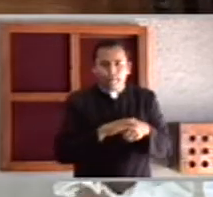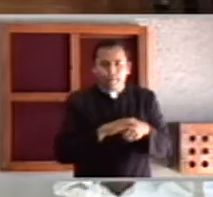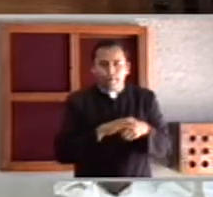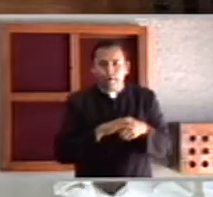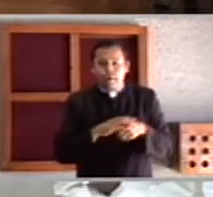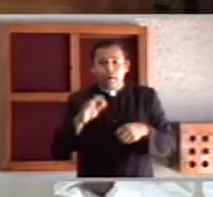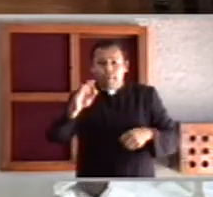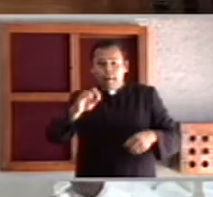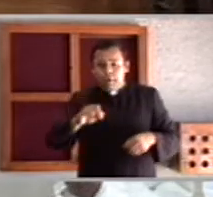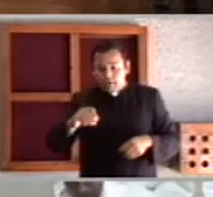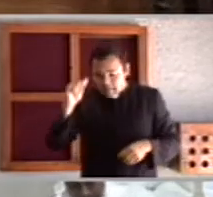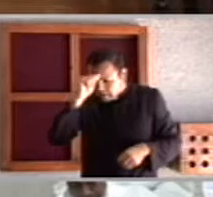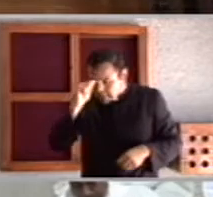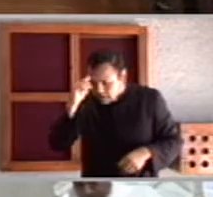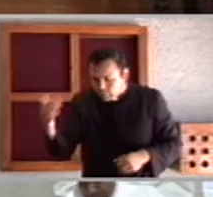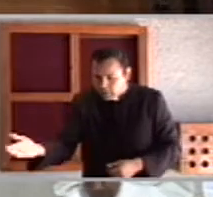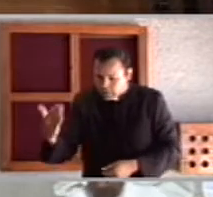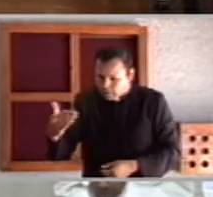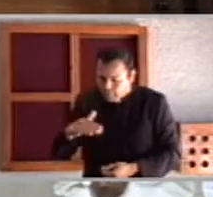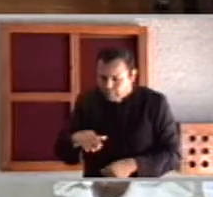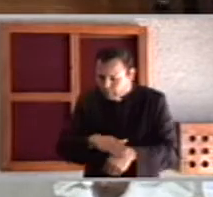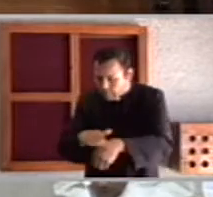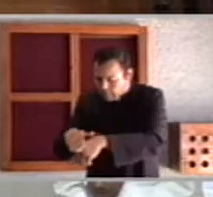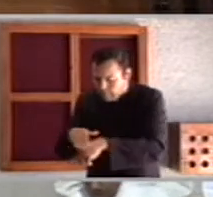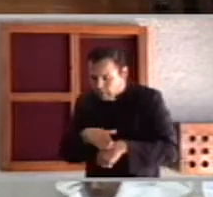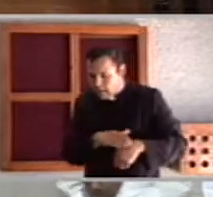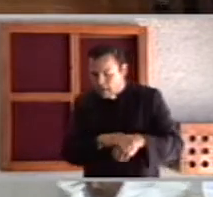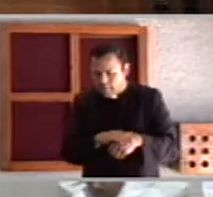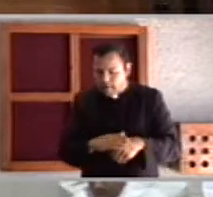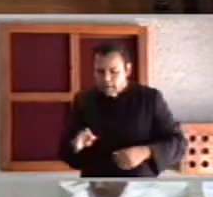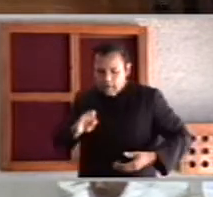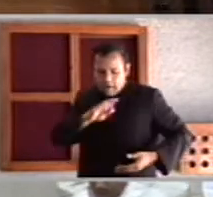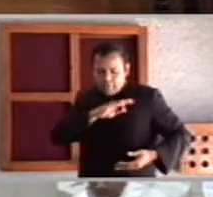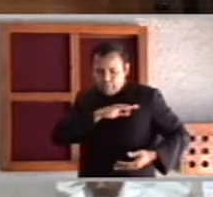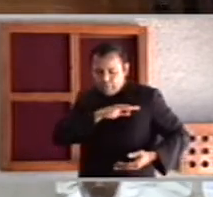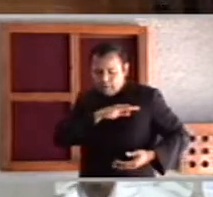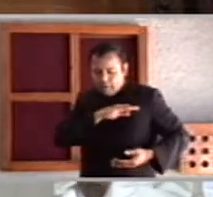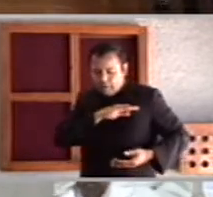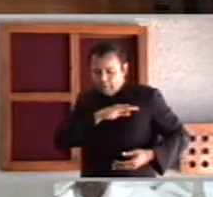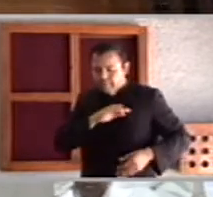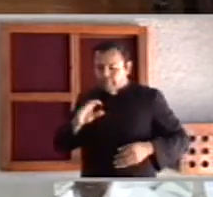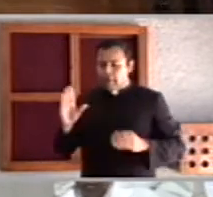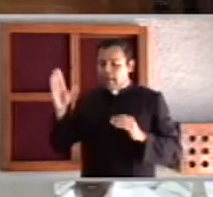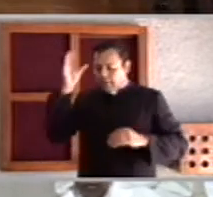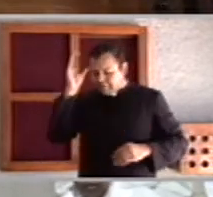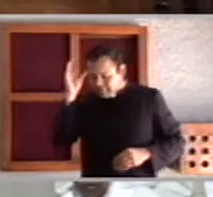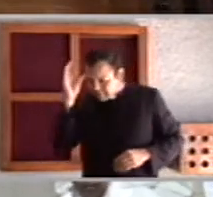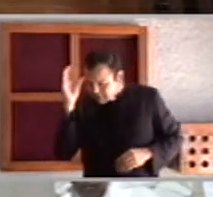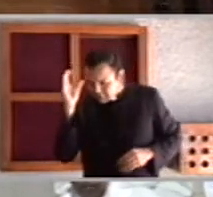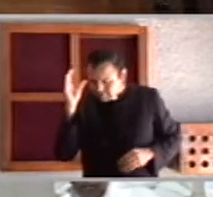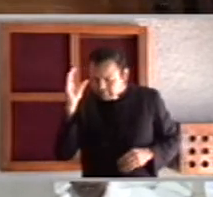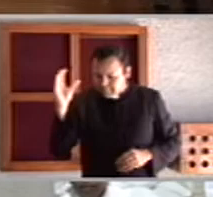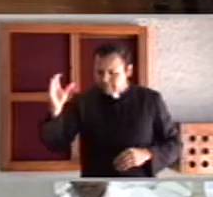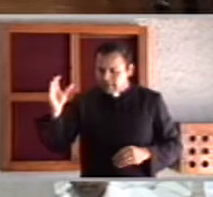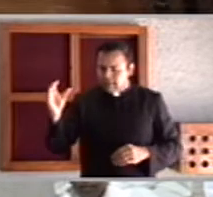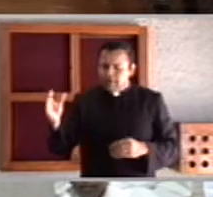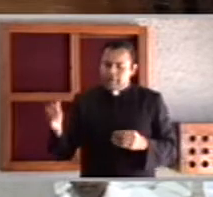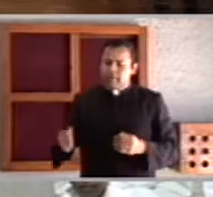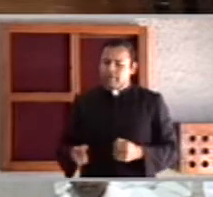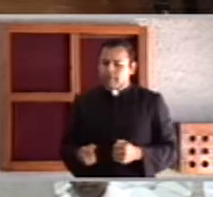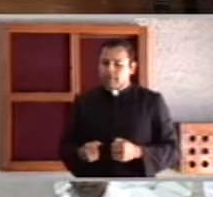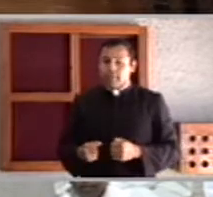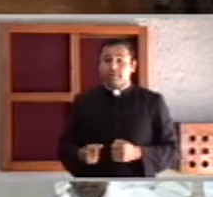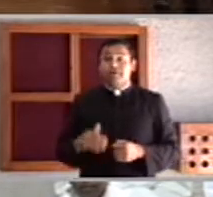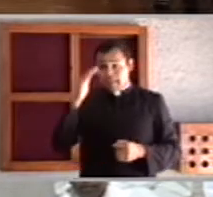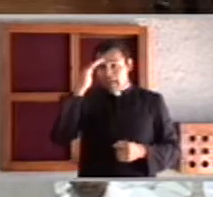riqueza que está en Jesucristo, y por eso el Señor hoy nos pide